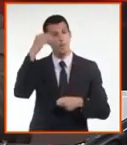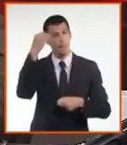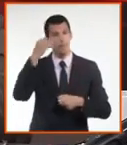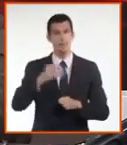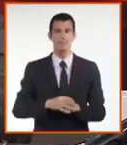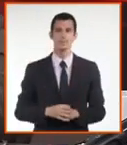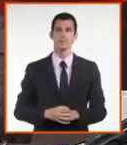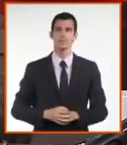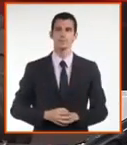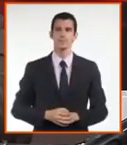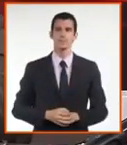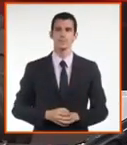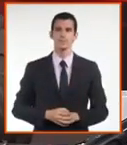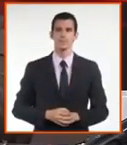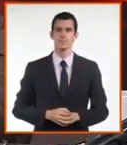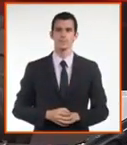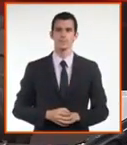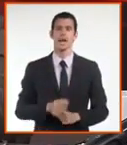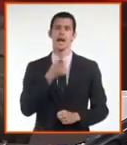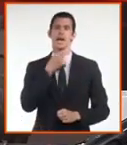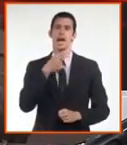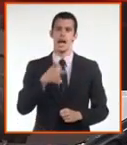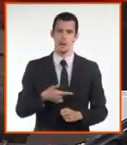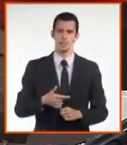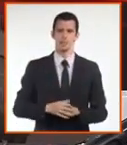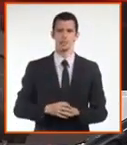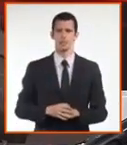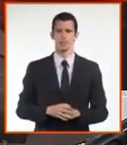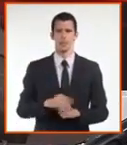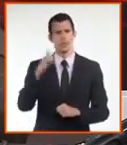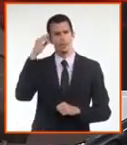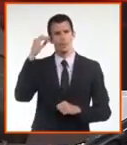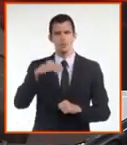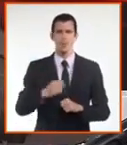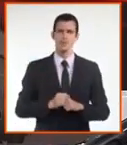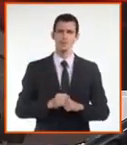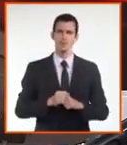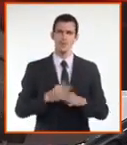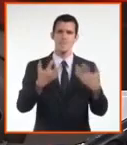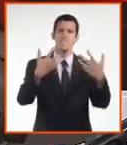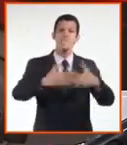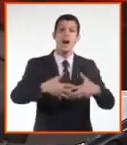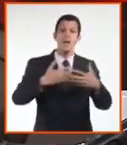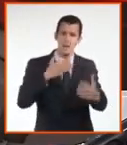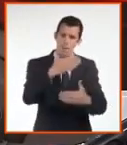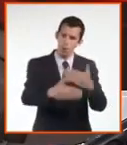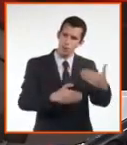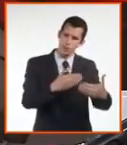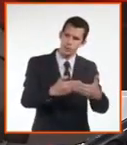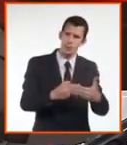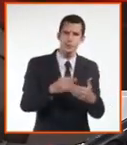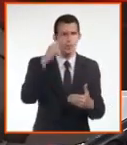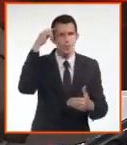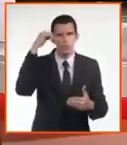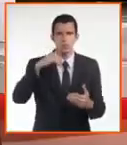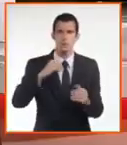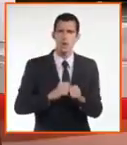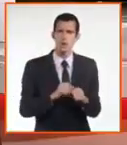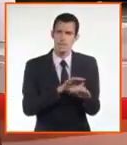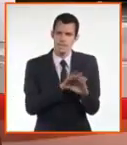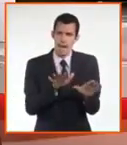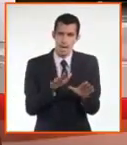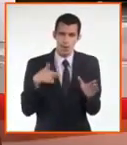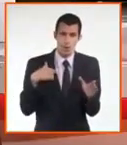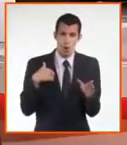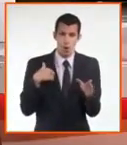se forma la tableta pero la tableta cuando sale no se puede vamos a decir como decimos los cubanos desbaratar y se pueden fragmentar